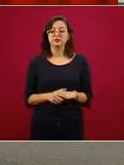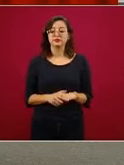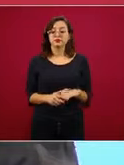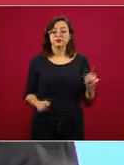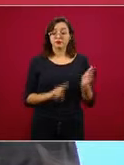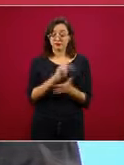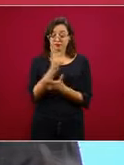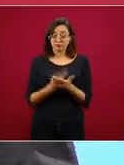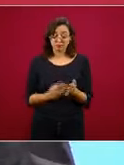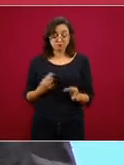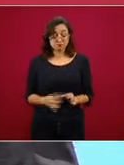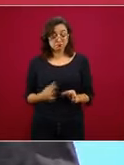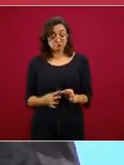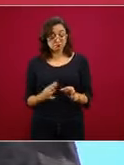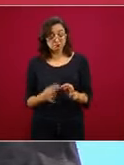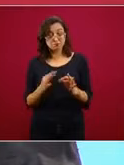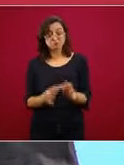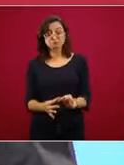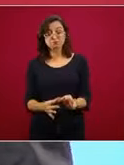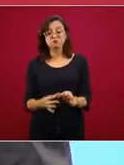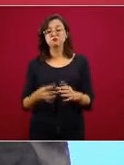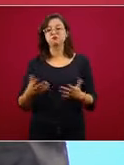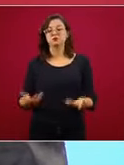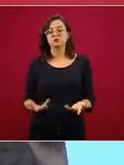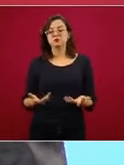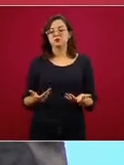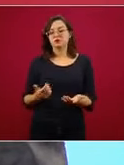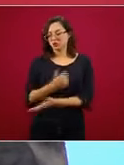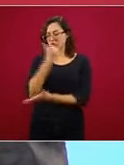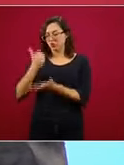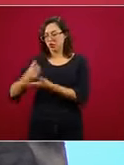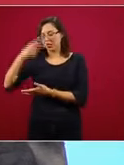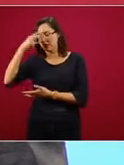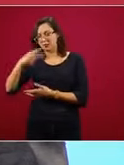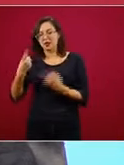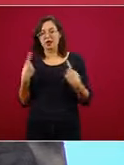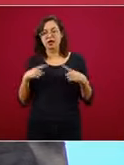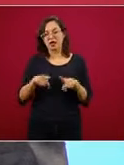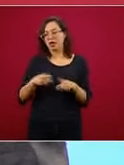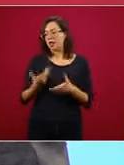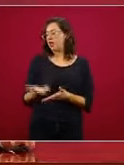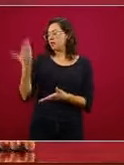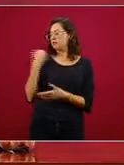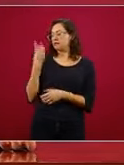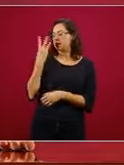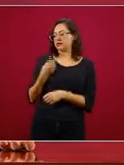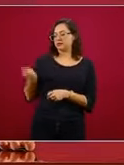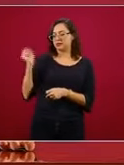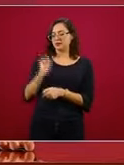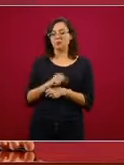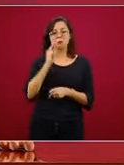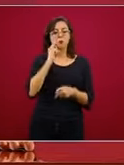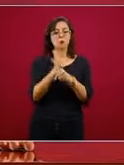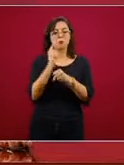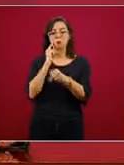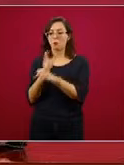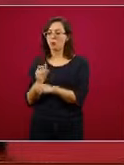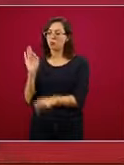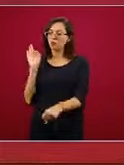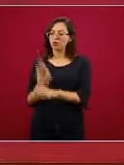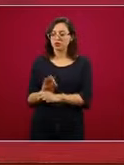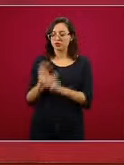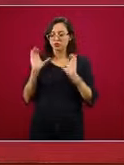programa funcione, verán que es análogo al que tiene la Ciudad de México, que arrancó hace 3 semanas, el programa de detección, protección y